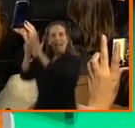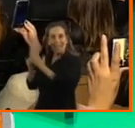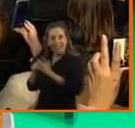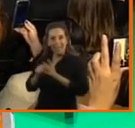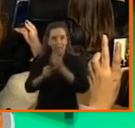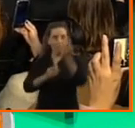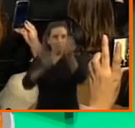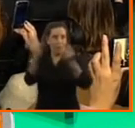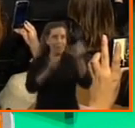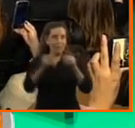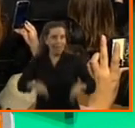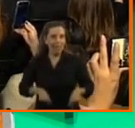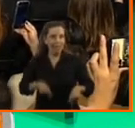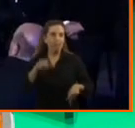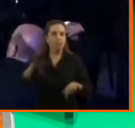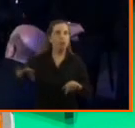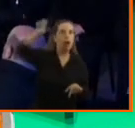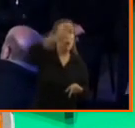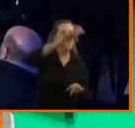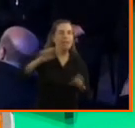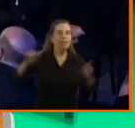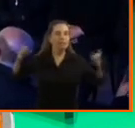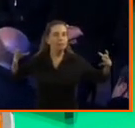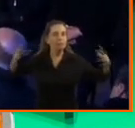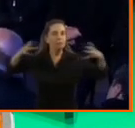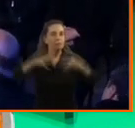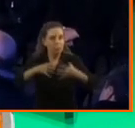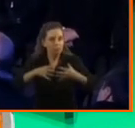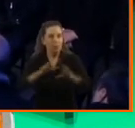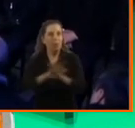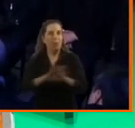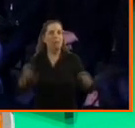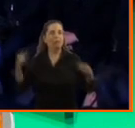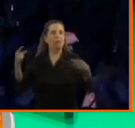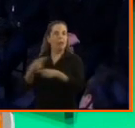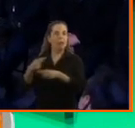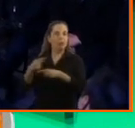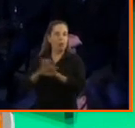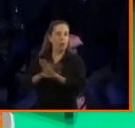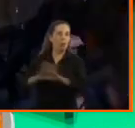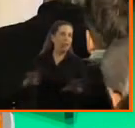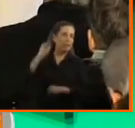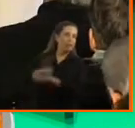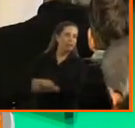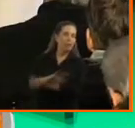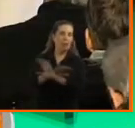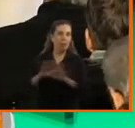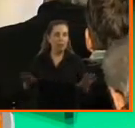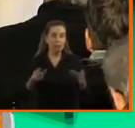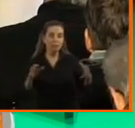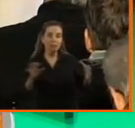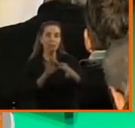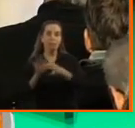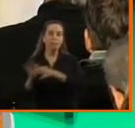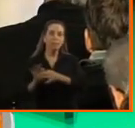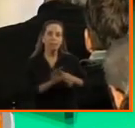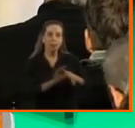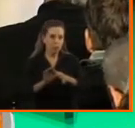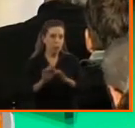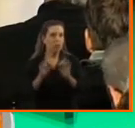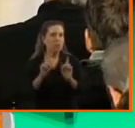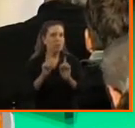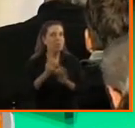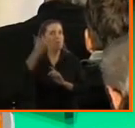pregunta, porque en realidad lo que está marcando es que efectivamente Milei y parte de la estrategia de su gobierno considera